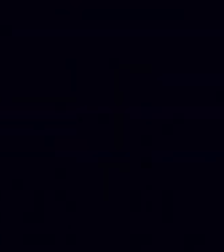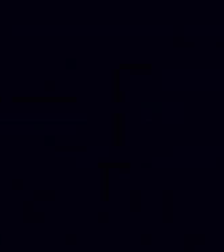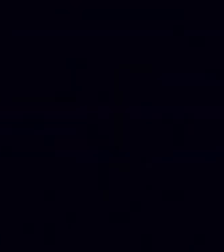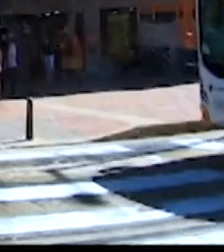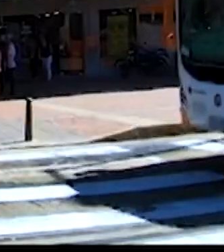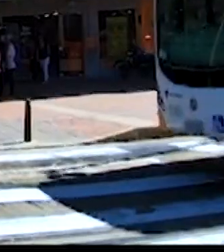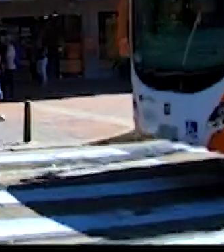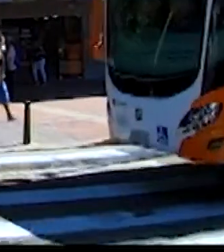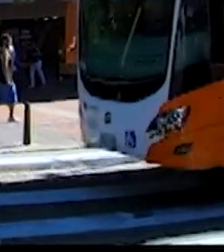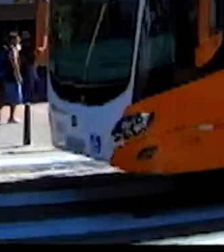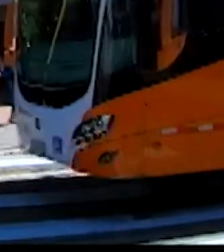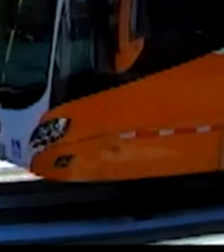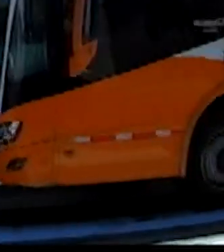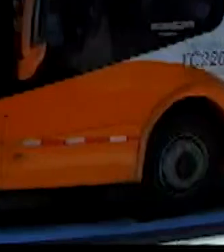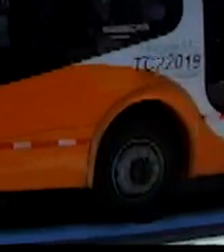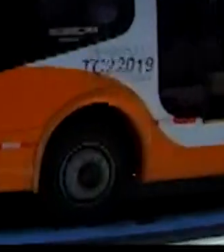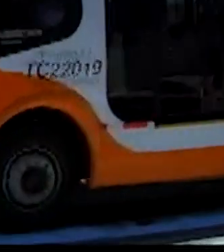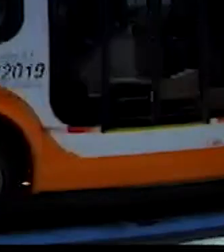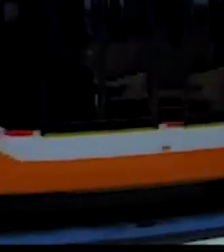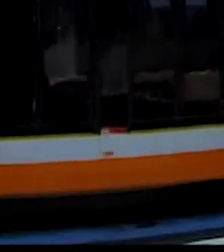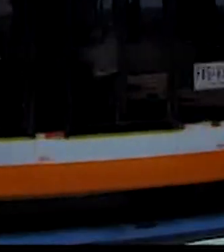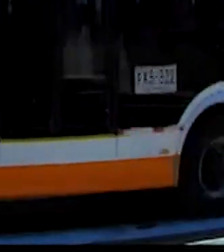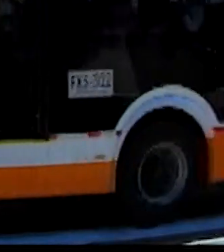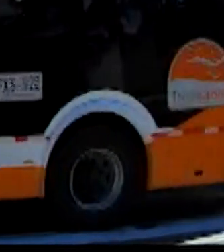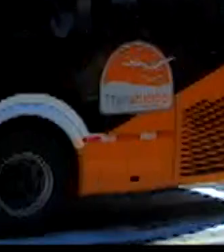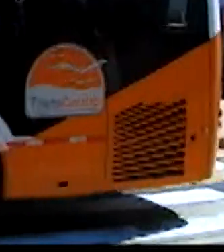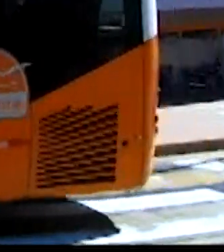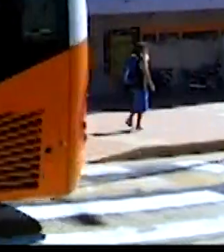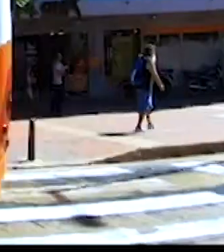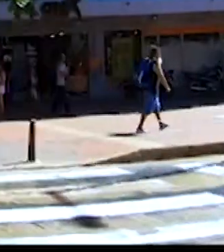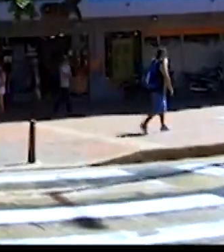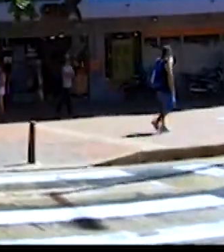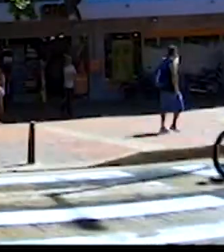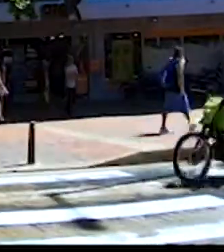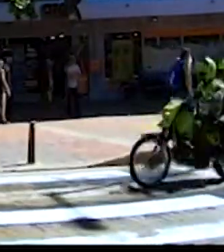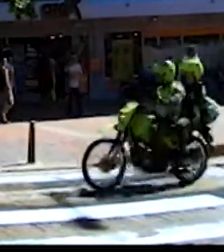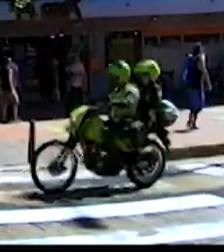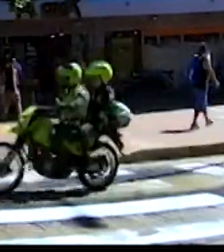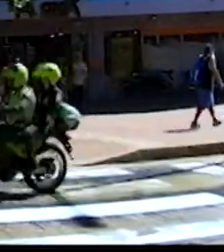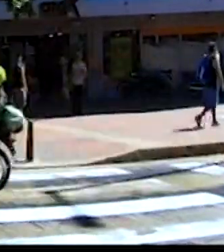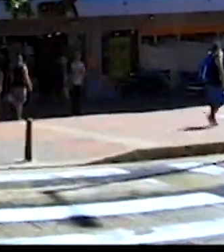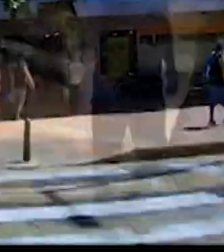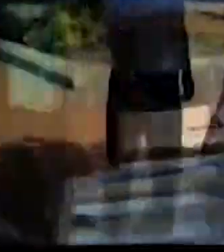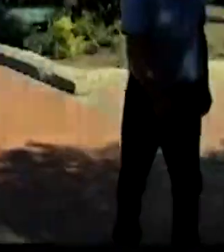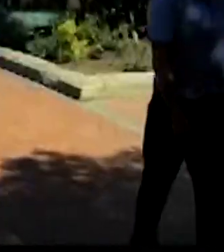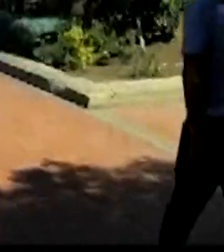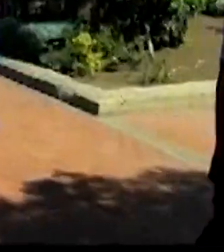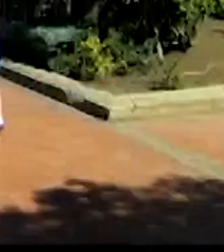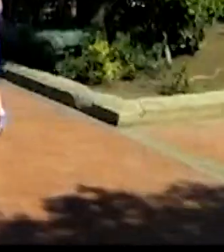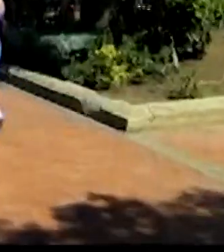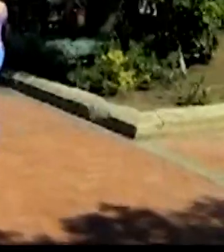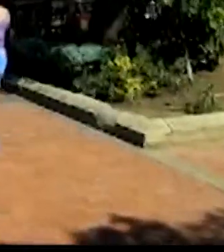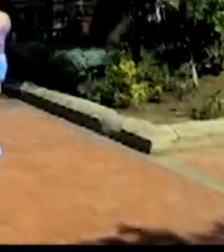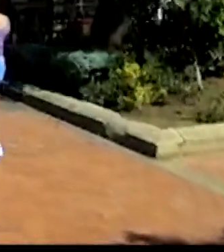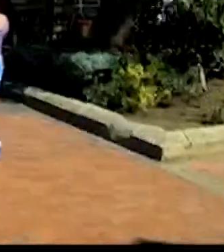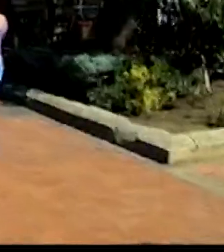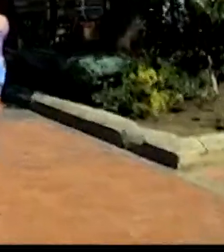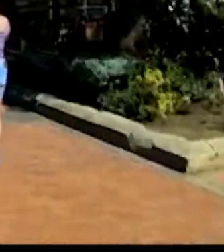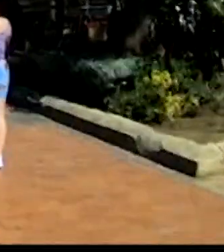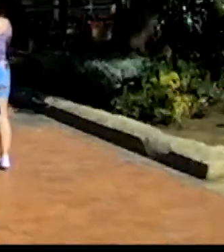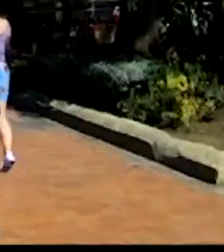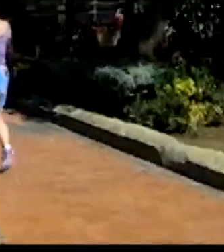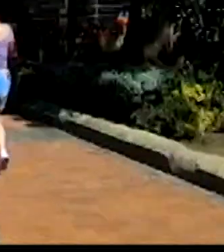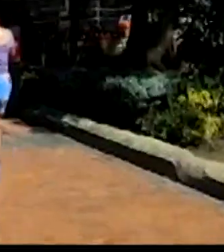Televisión. Y así comienza mi ruta, por las calles de Cartagena, acompañado de un sol espectacular, cielo azul que me invitan a disfrutar